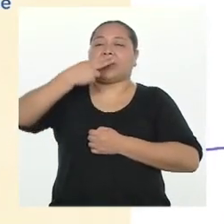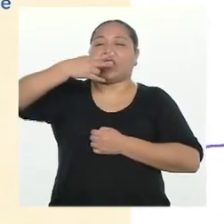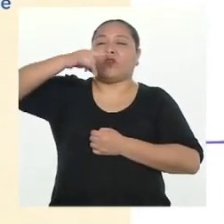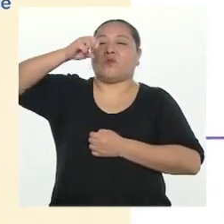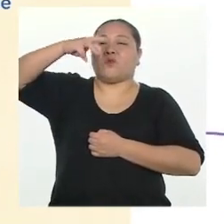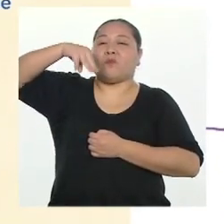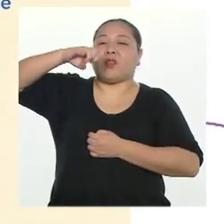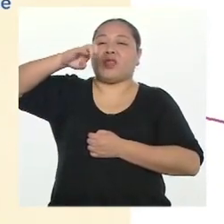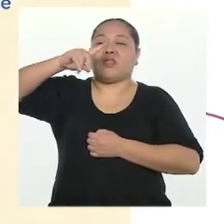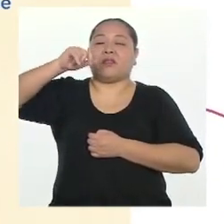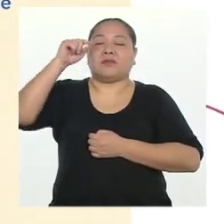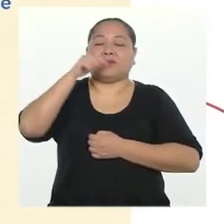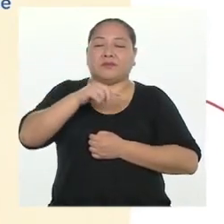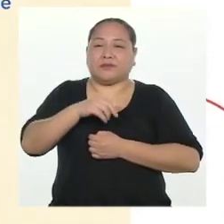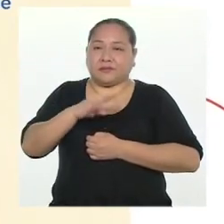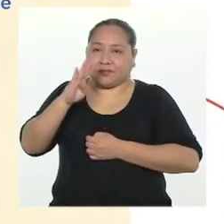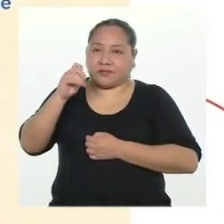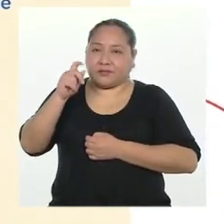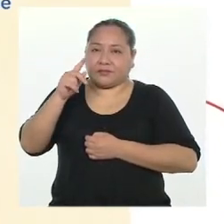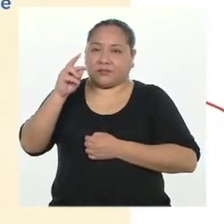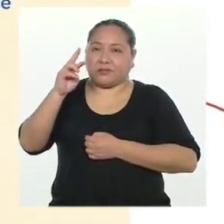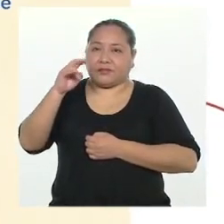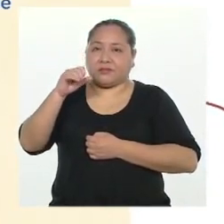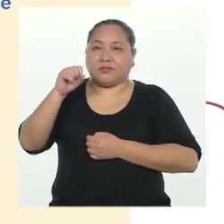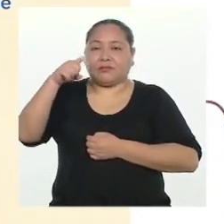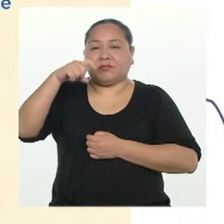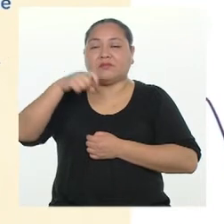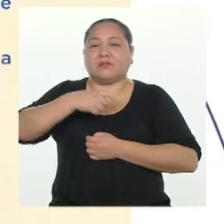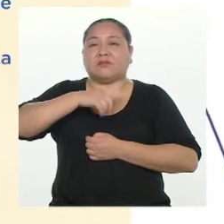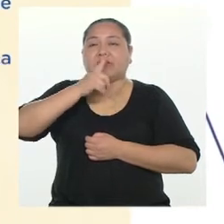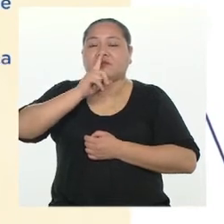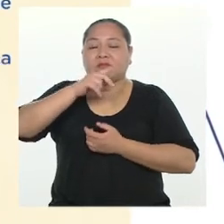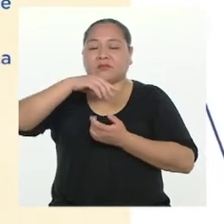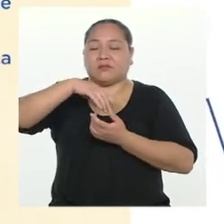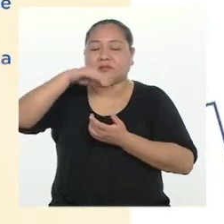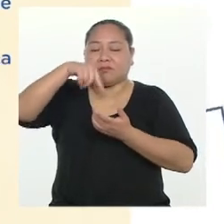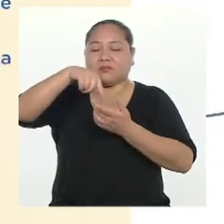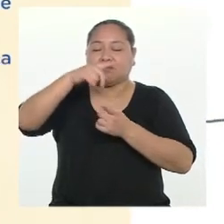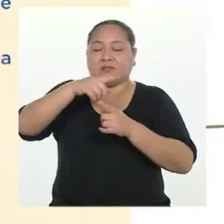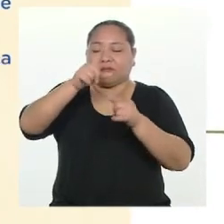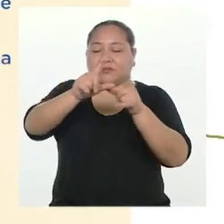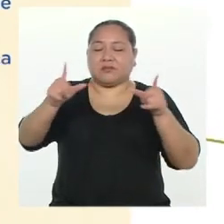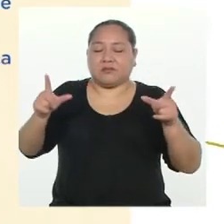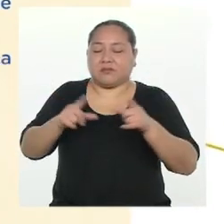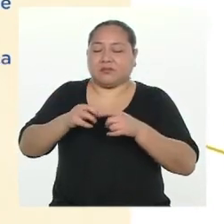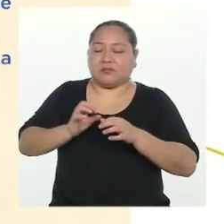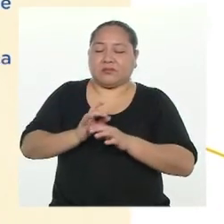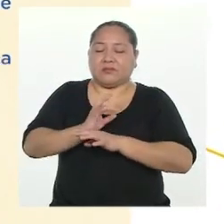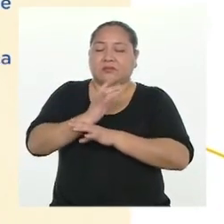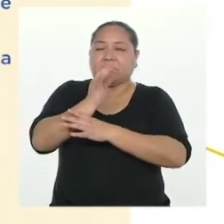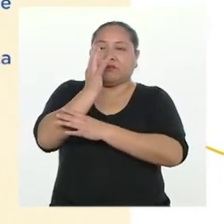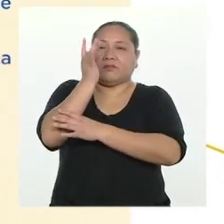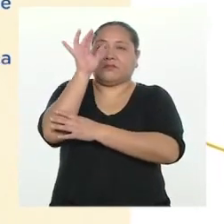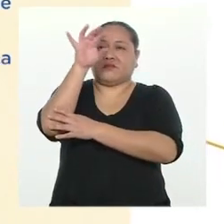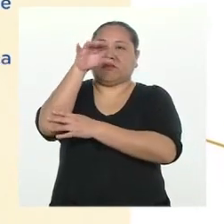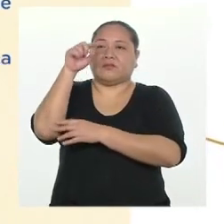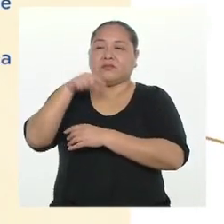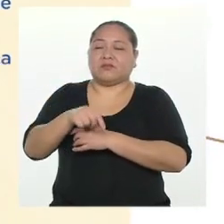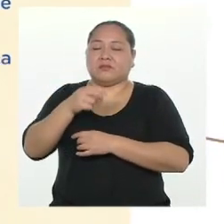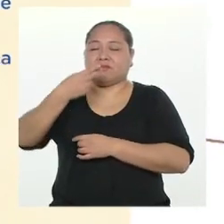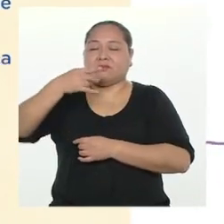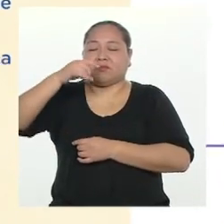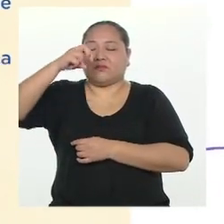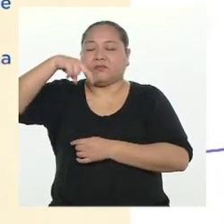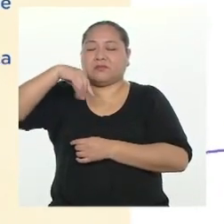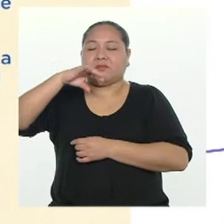humedad. Las bacterias necesitan agua en el medio para crecer. La humedad es un gran medio de transporte de